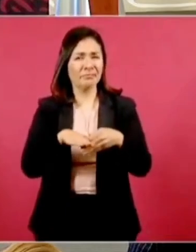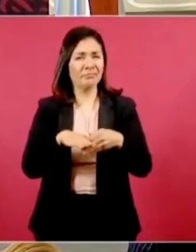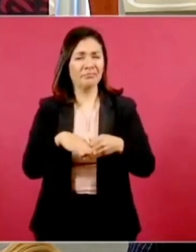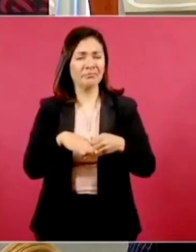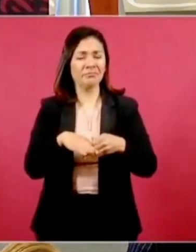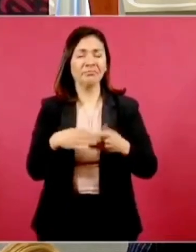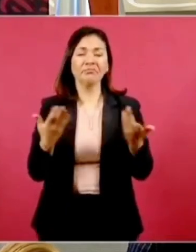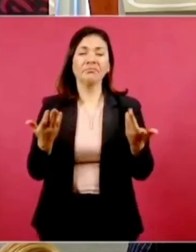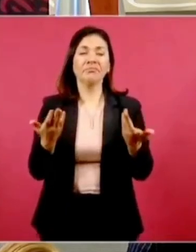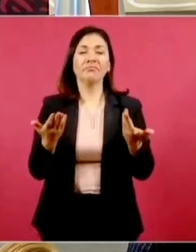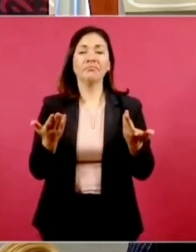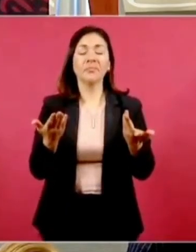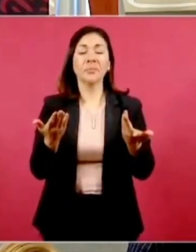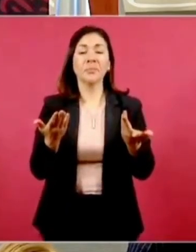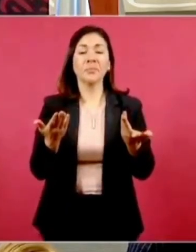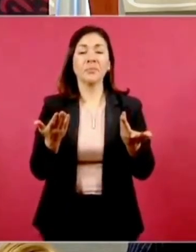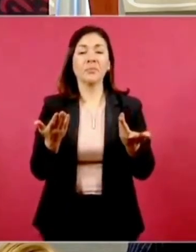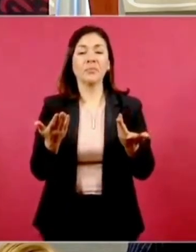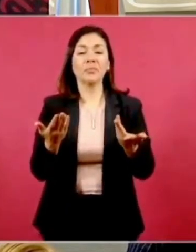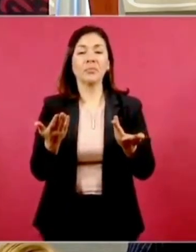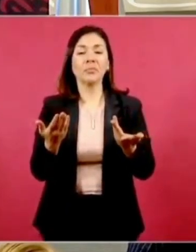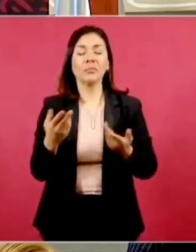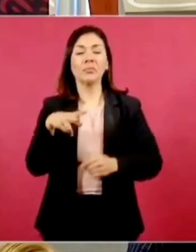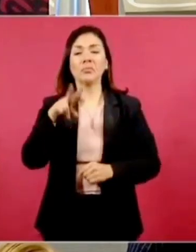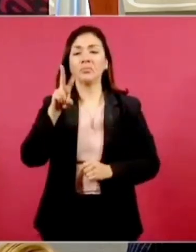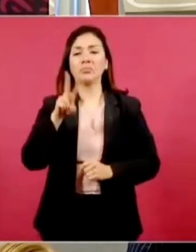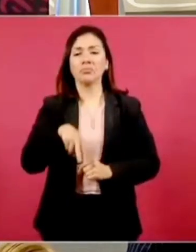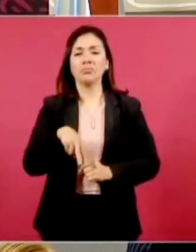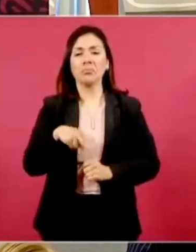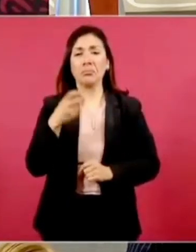es mucho más prosaica.